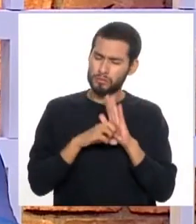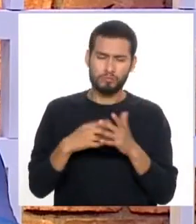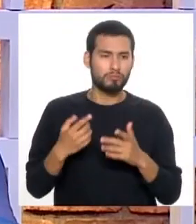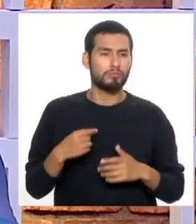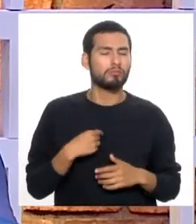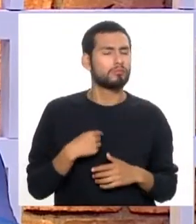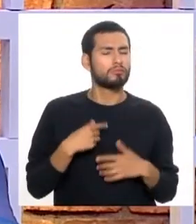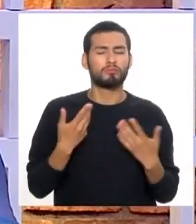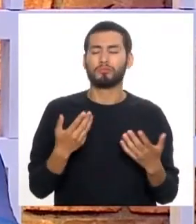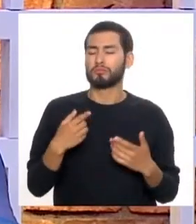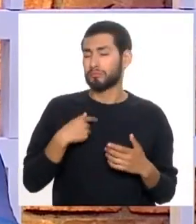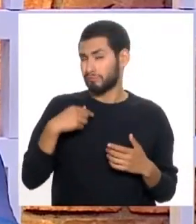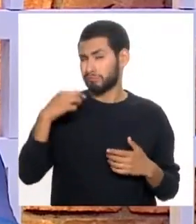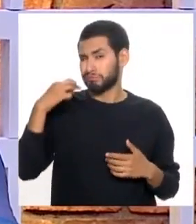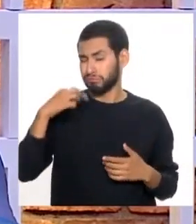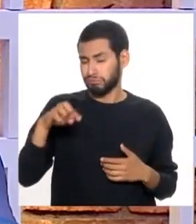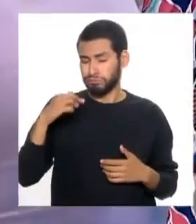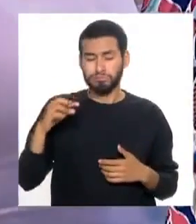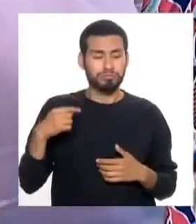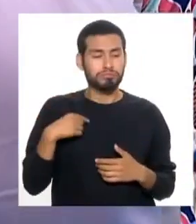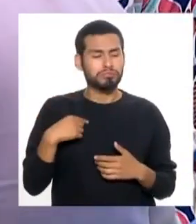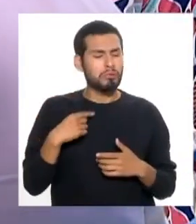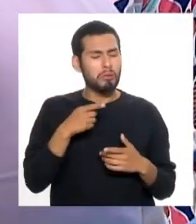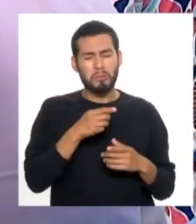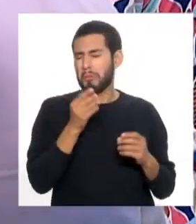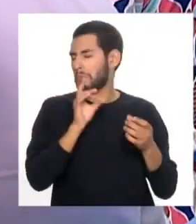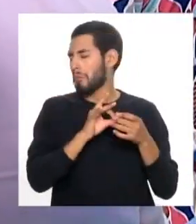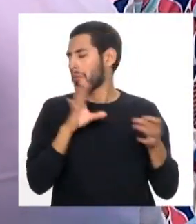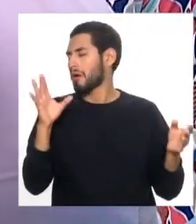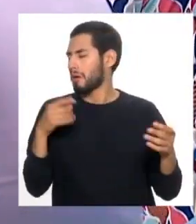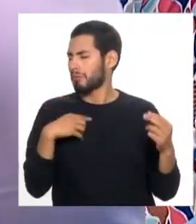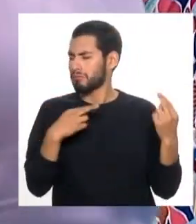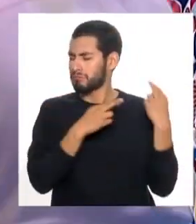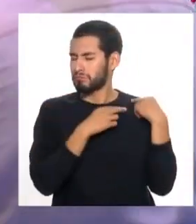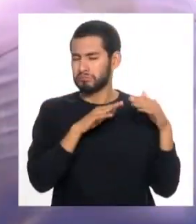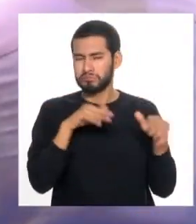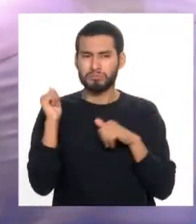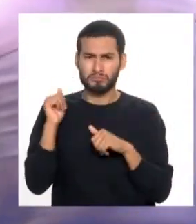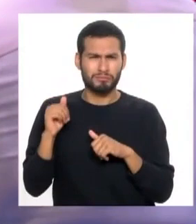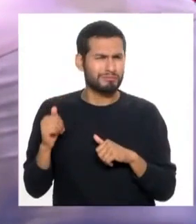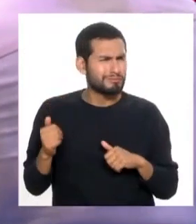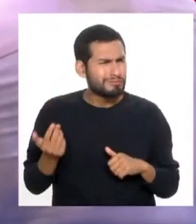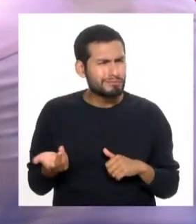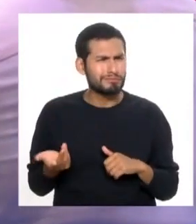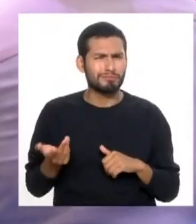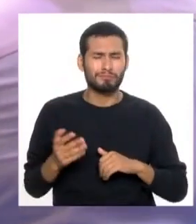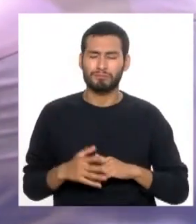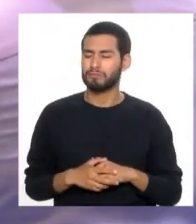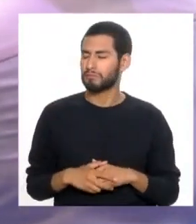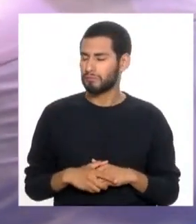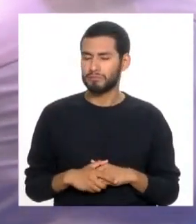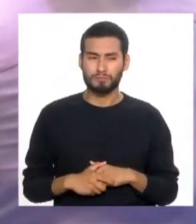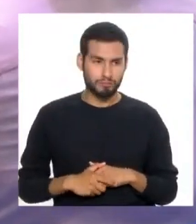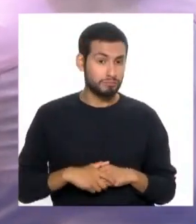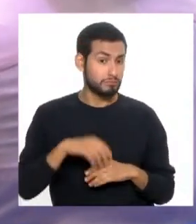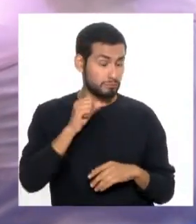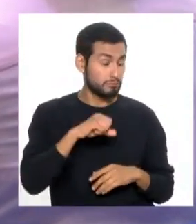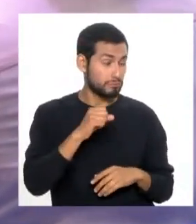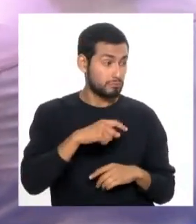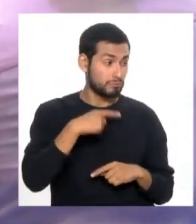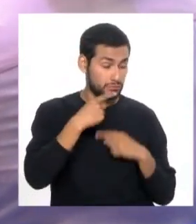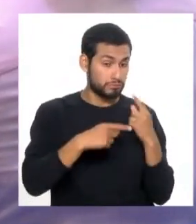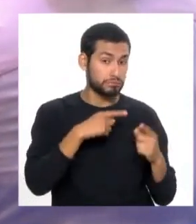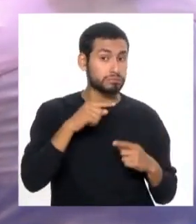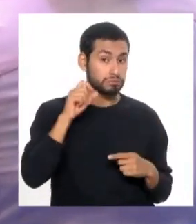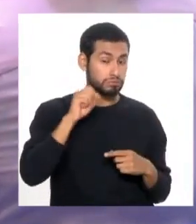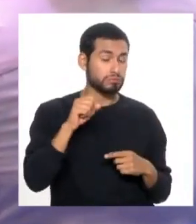puedo imaginar yo como padre cómo me puedo deslindar de mi responsabilidad así porque sí. Sí, es cierto lo que dices,